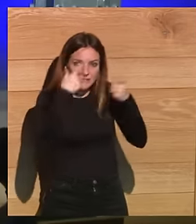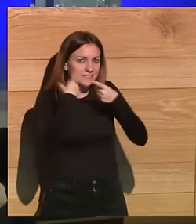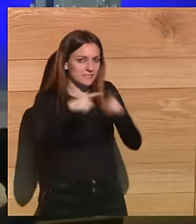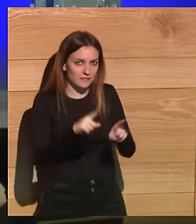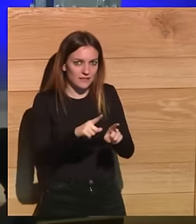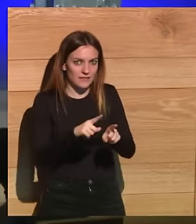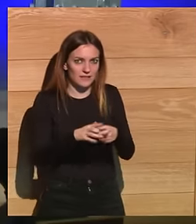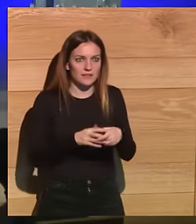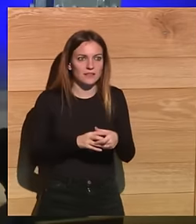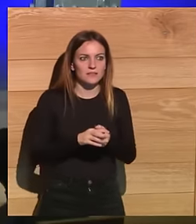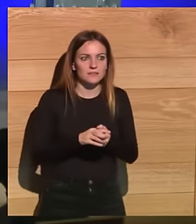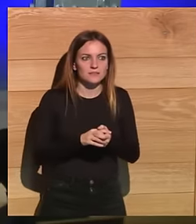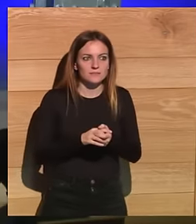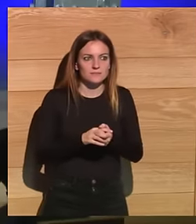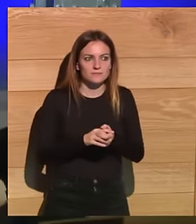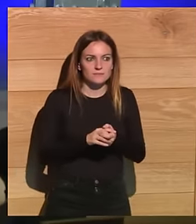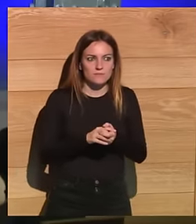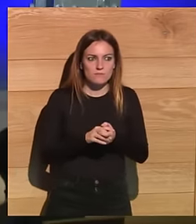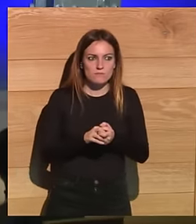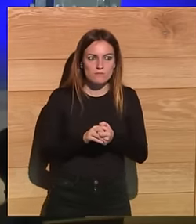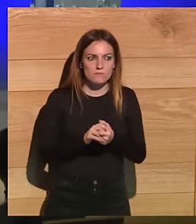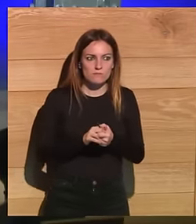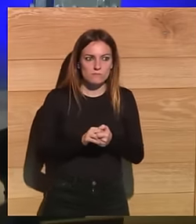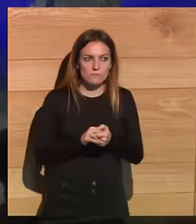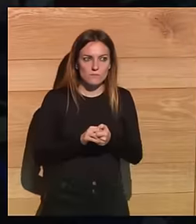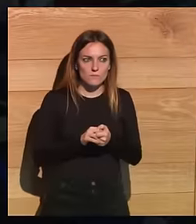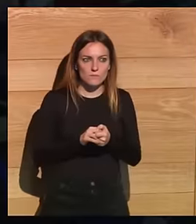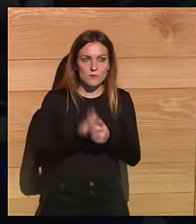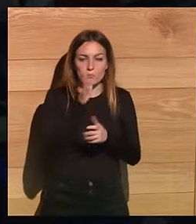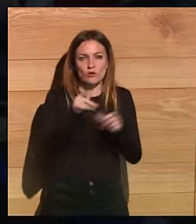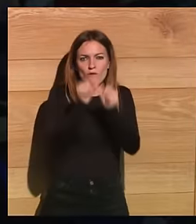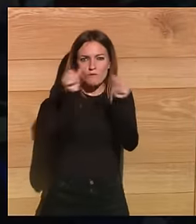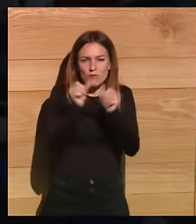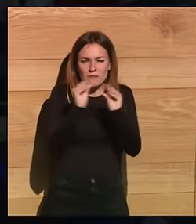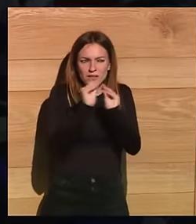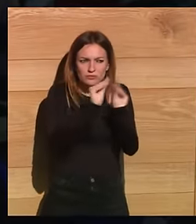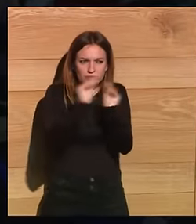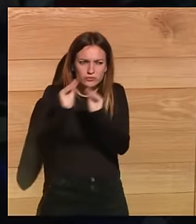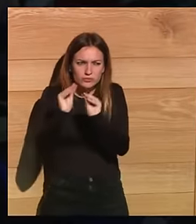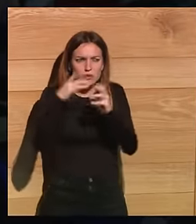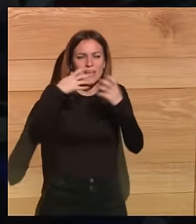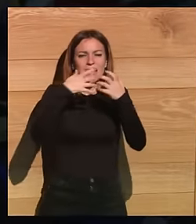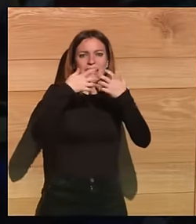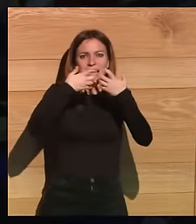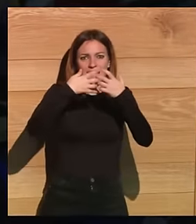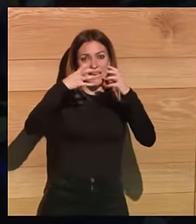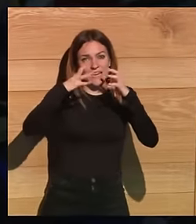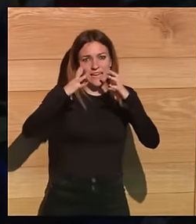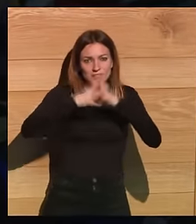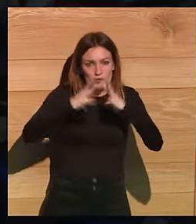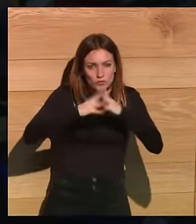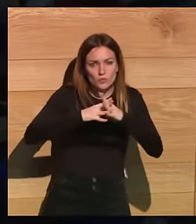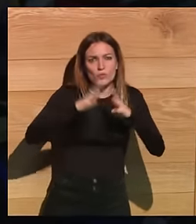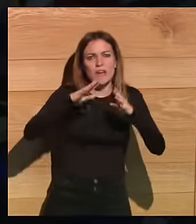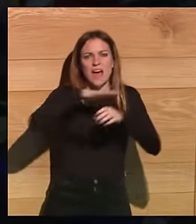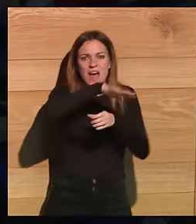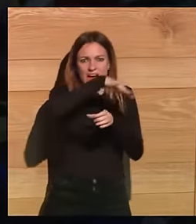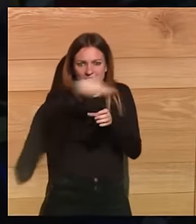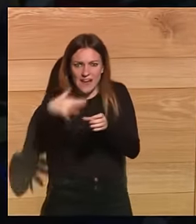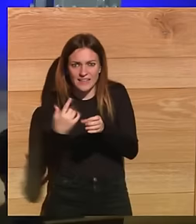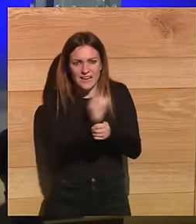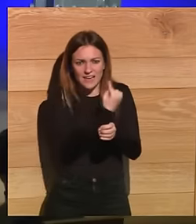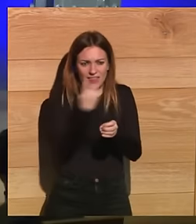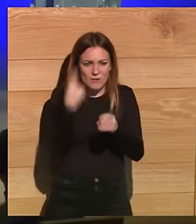Y no solo son los pliegues que están estructurados de esa manera, sino toda la organización, toda la estructura de las diferentes áreas